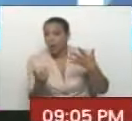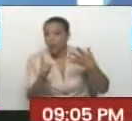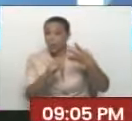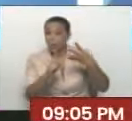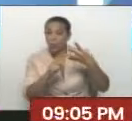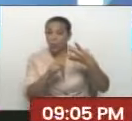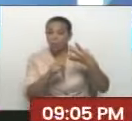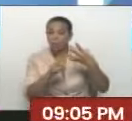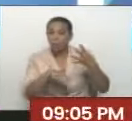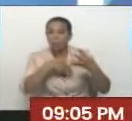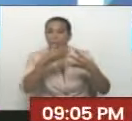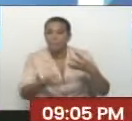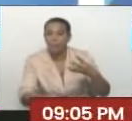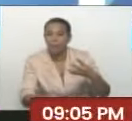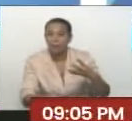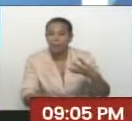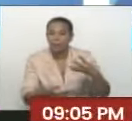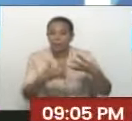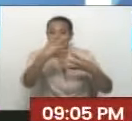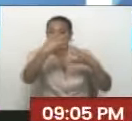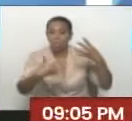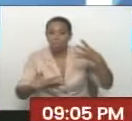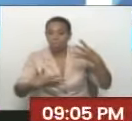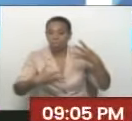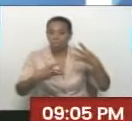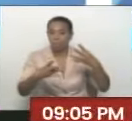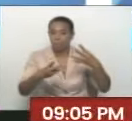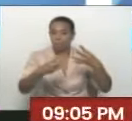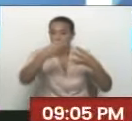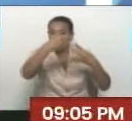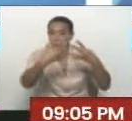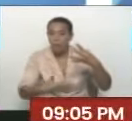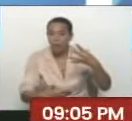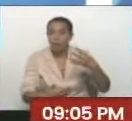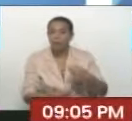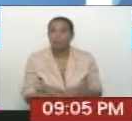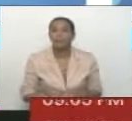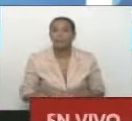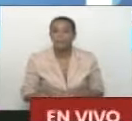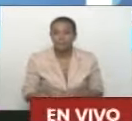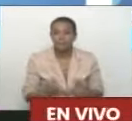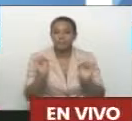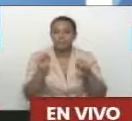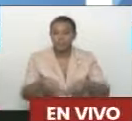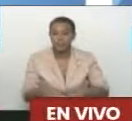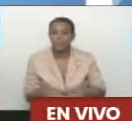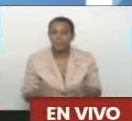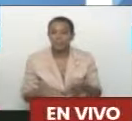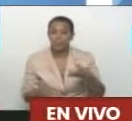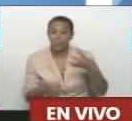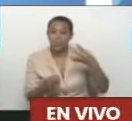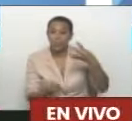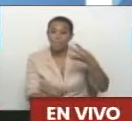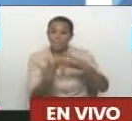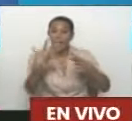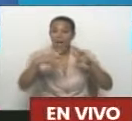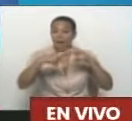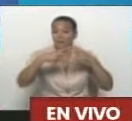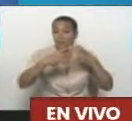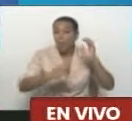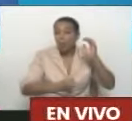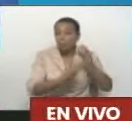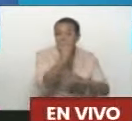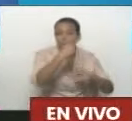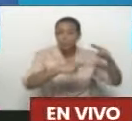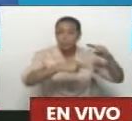Cuarti, porque yo me salté uno. ¿Será por la tubía que me echaron? Ah, no, aquí está. Más infraestructuras para la